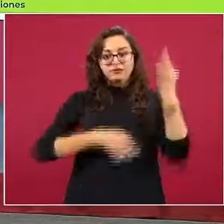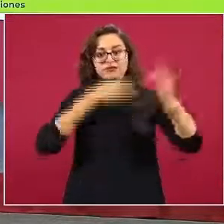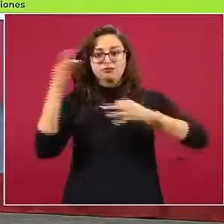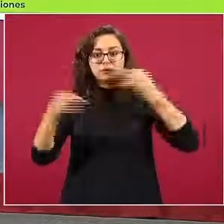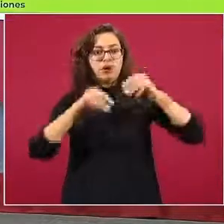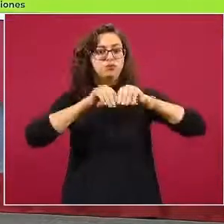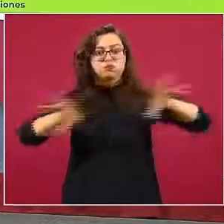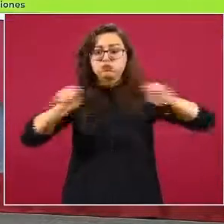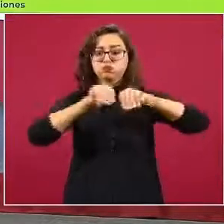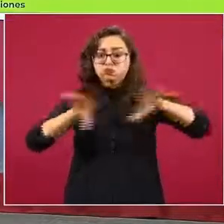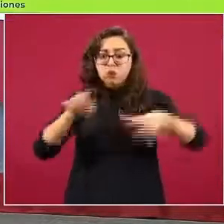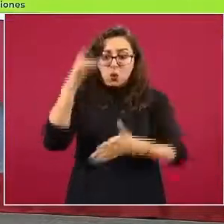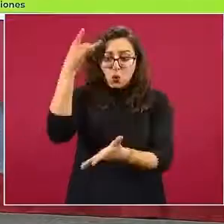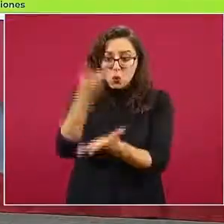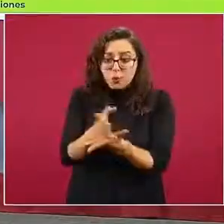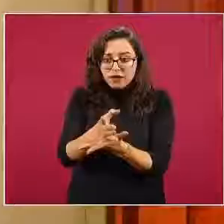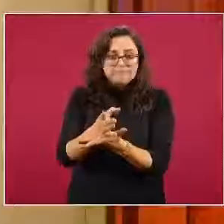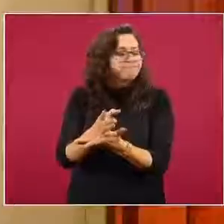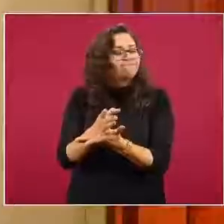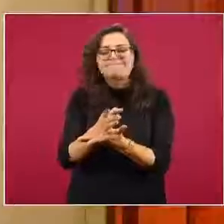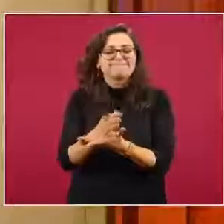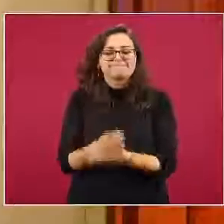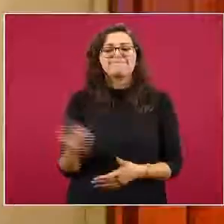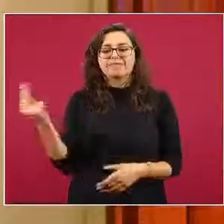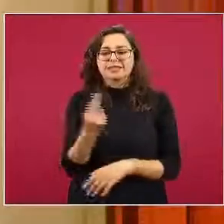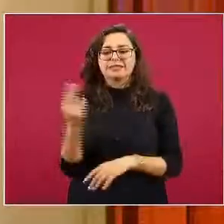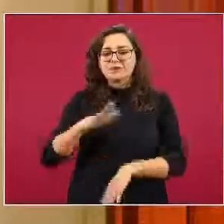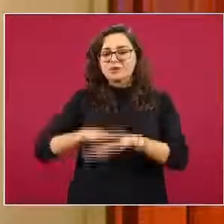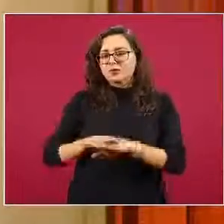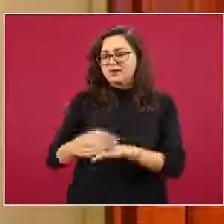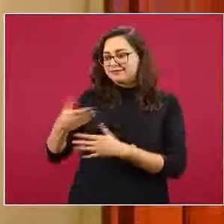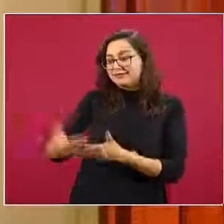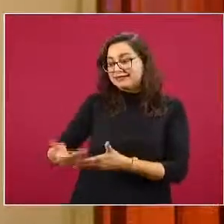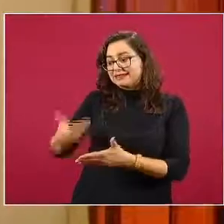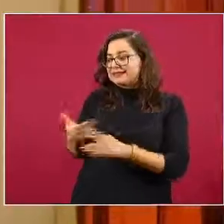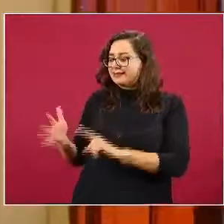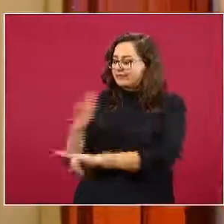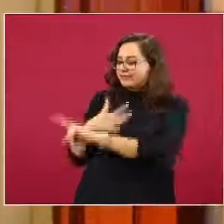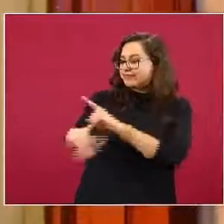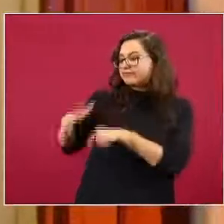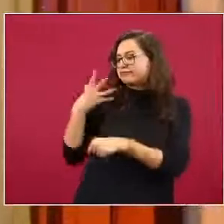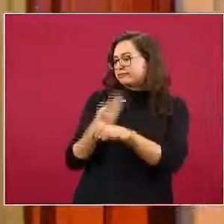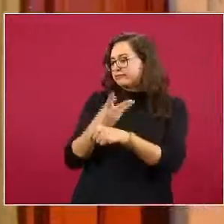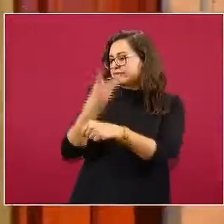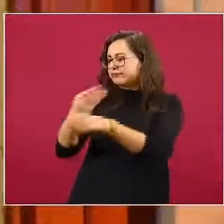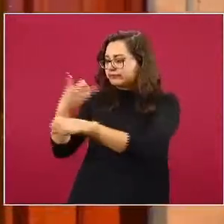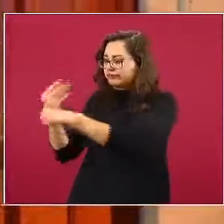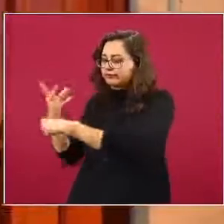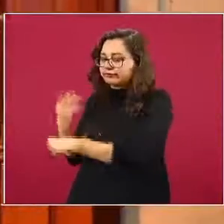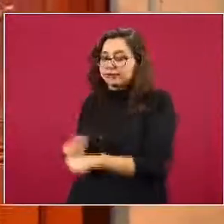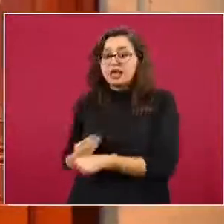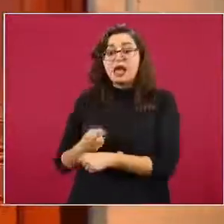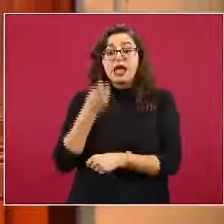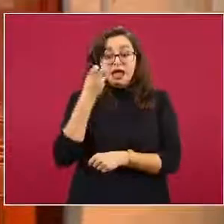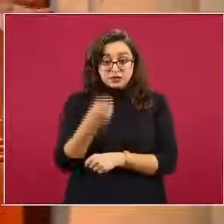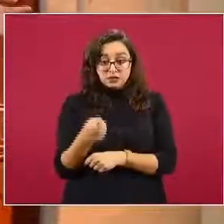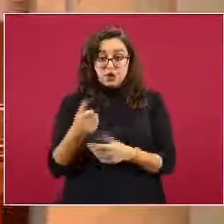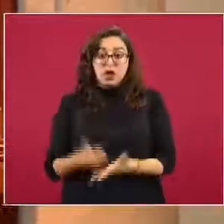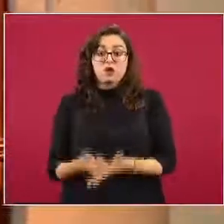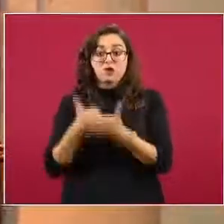Tiene que ver con cómo mejoramos todos estos factores y todos estos factores tienen que ver con los objetivos del desarrollo